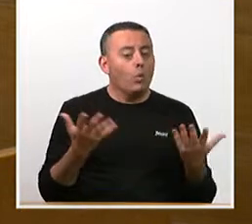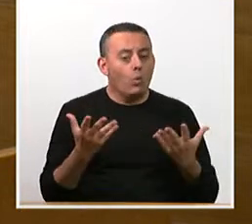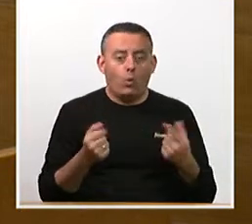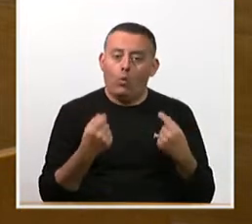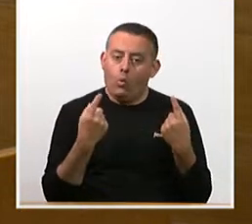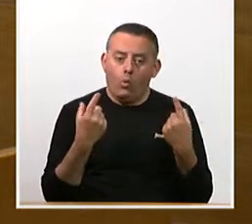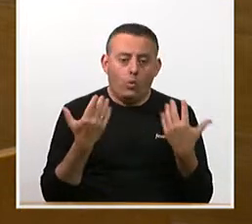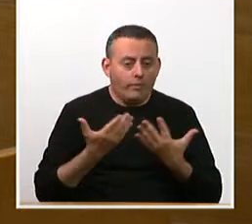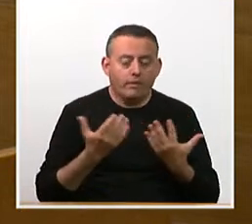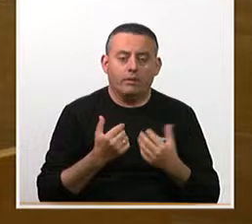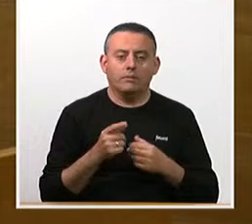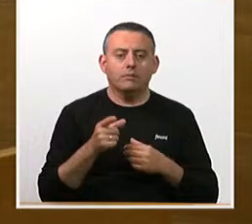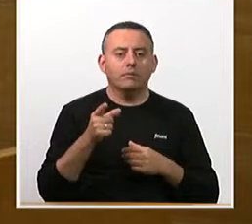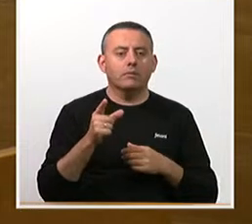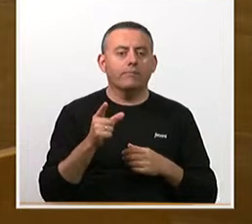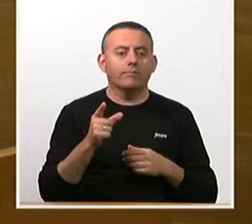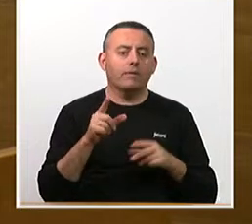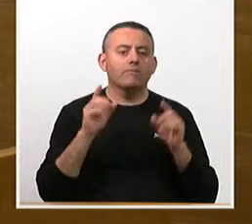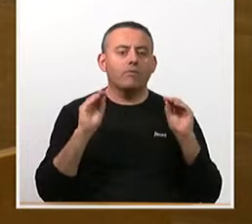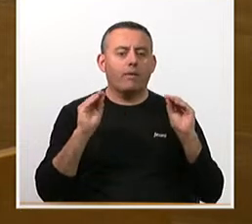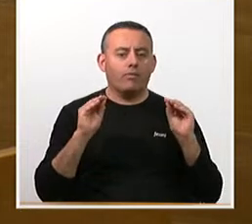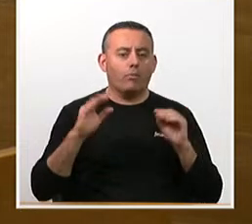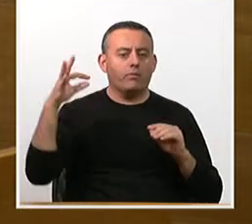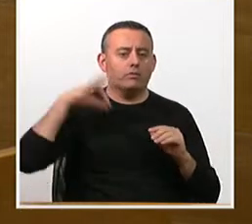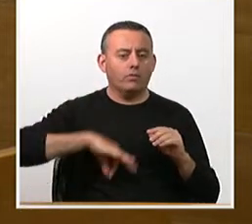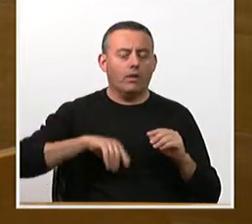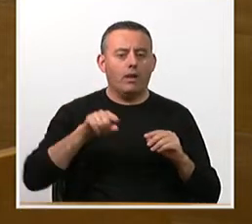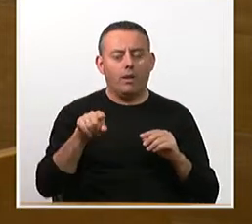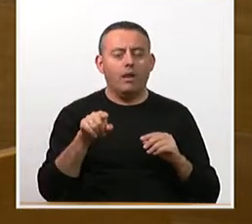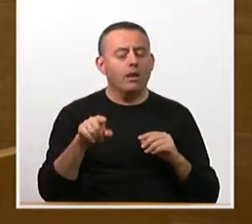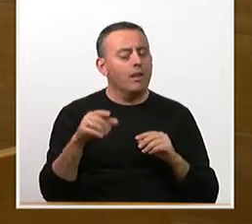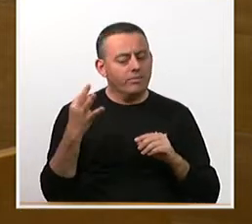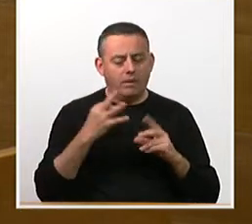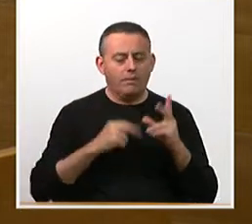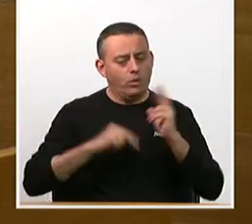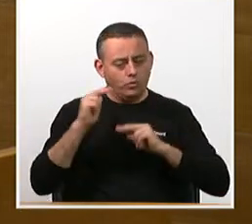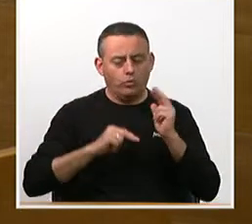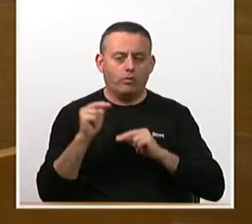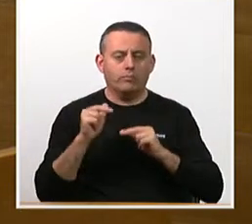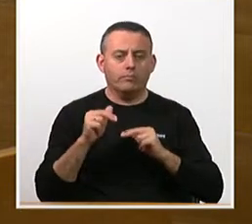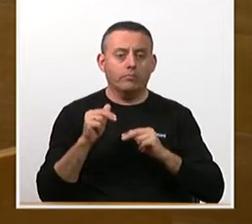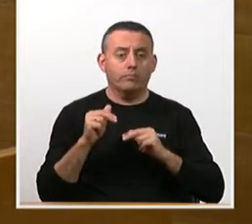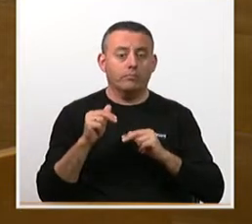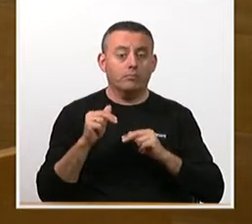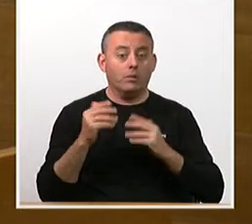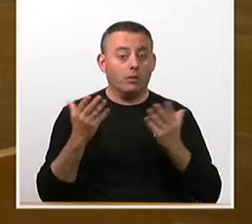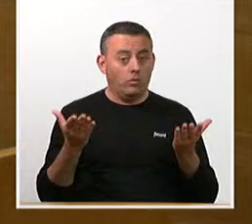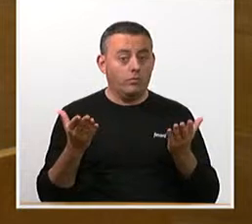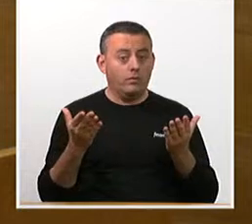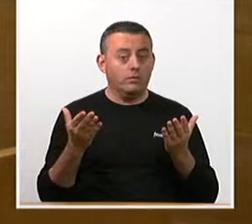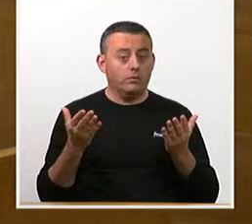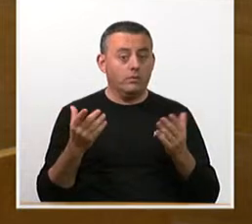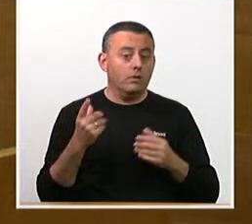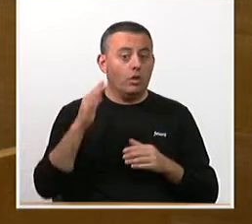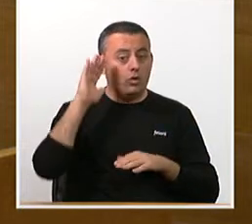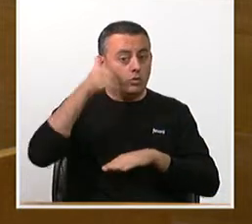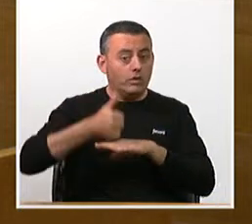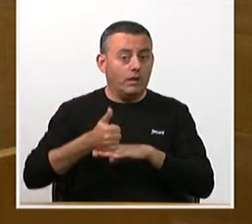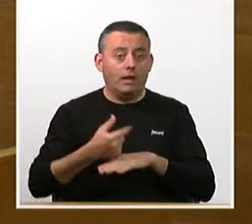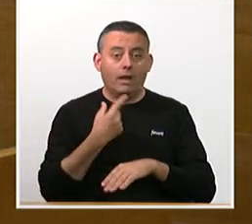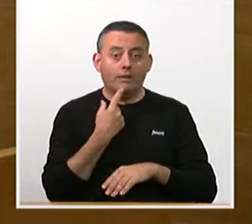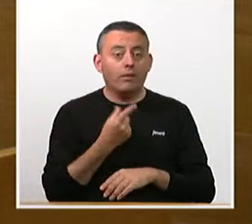Cent de for profesional Eduardo merello Don el día 22 a primera hora desde la consellería manifest que